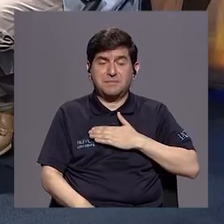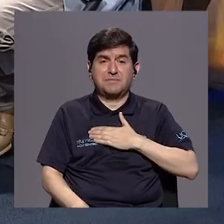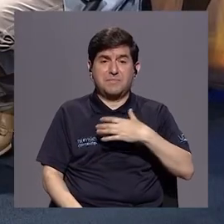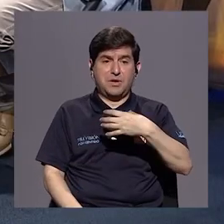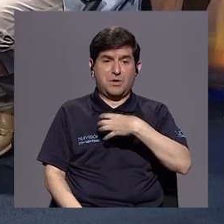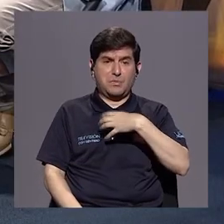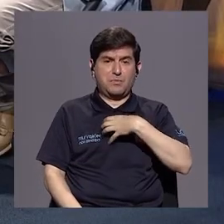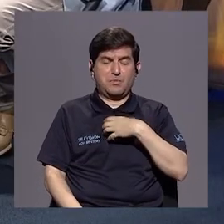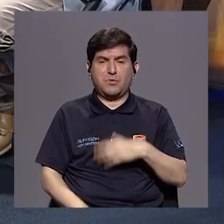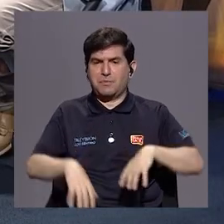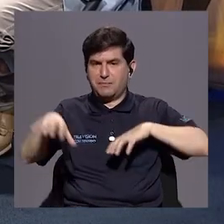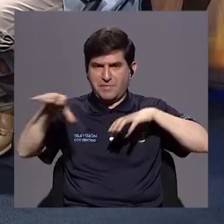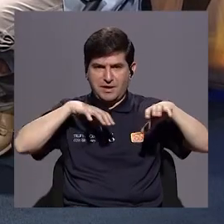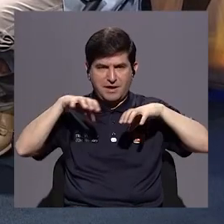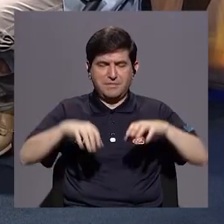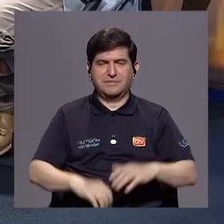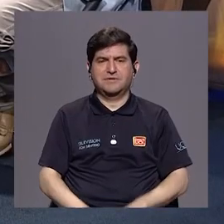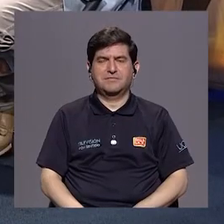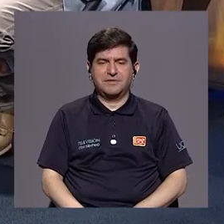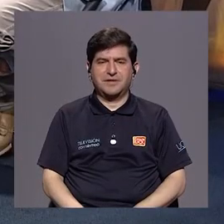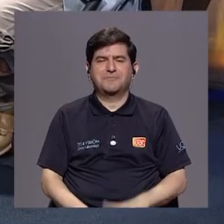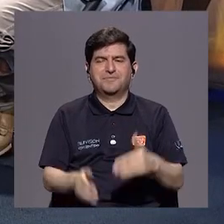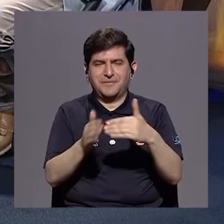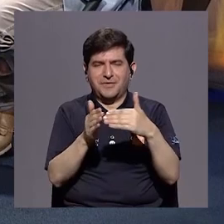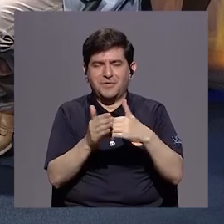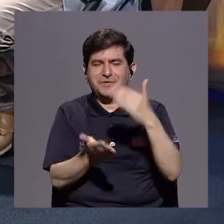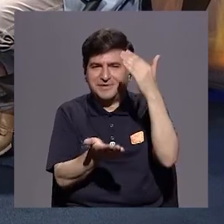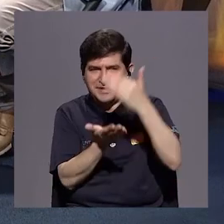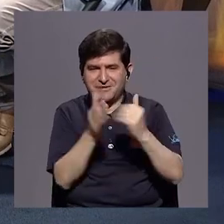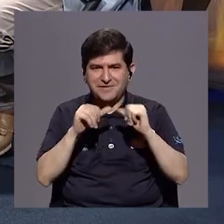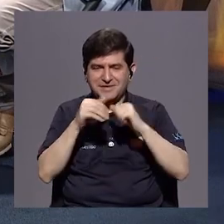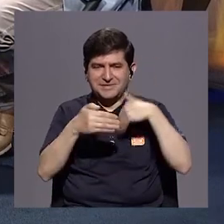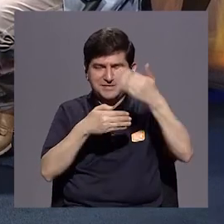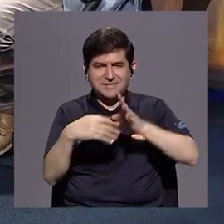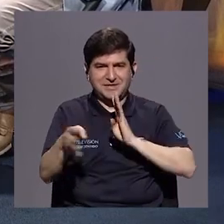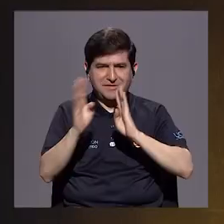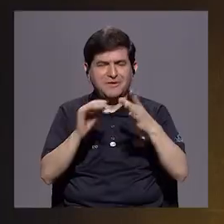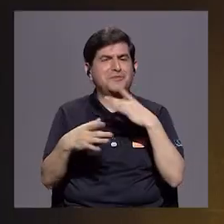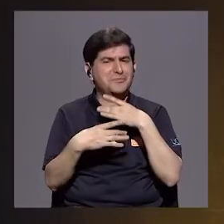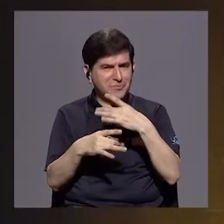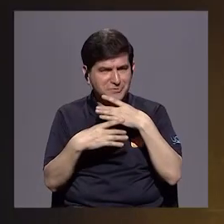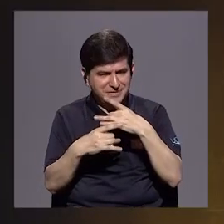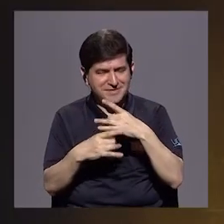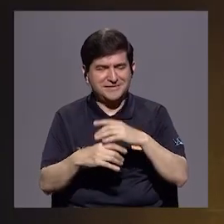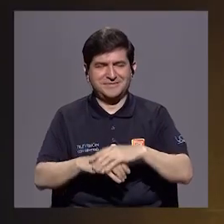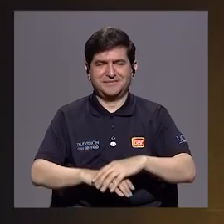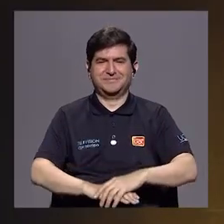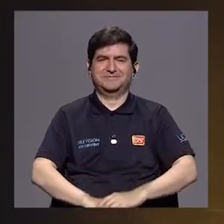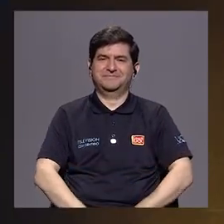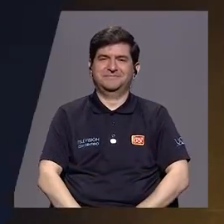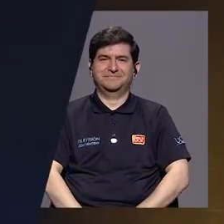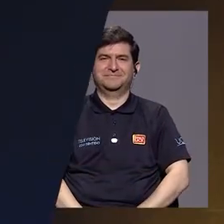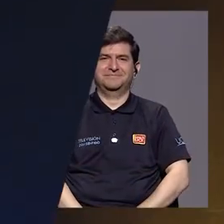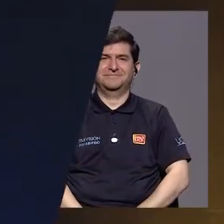propia mi propio ejercicio todos vamos de nuevo en corte y volvemos con esta conversación tan interesante